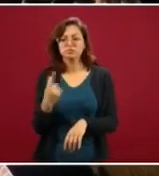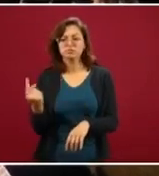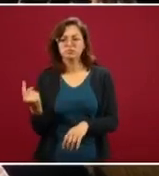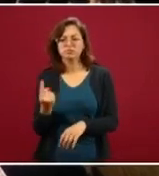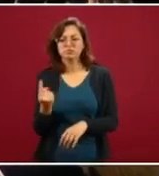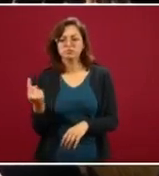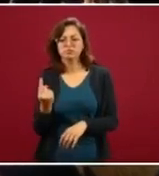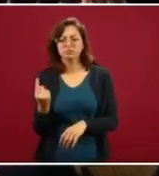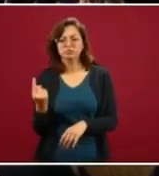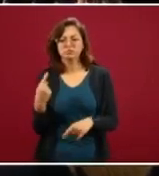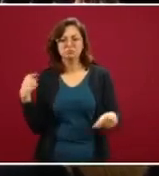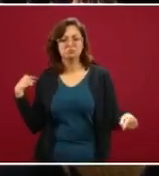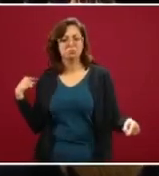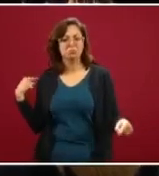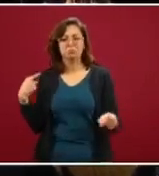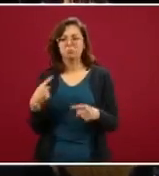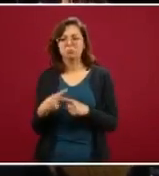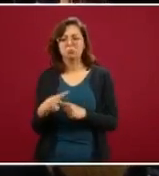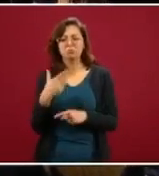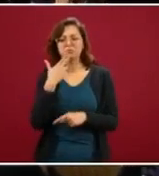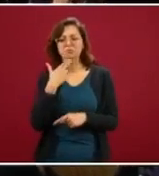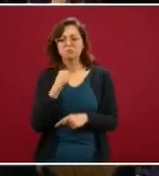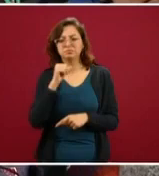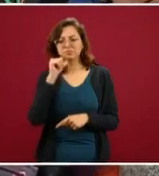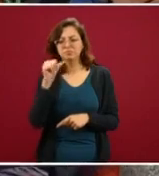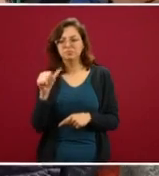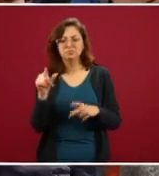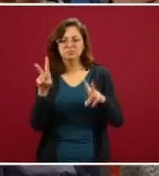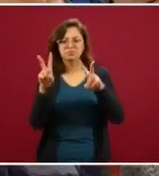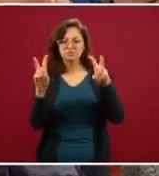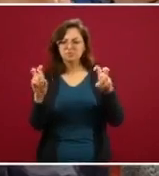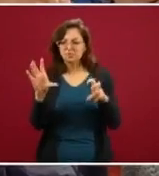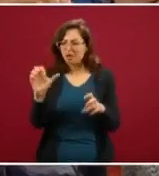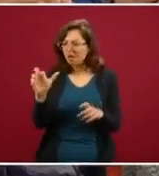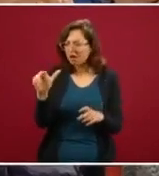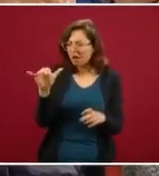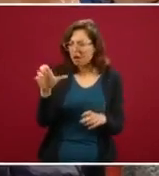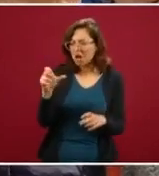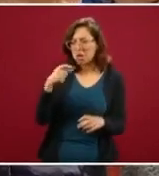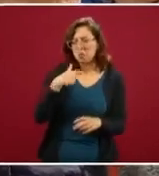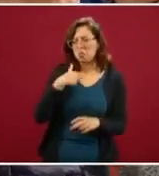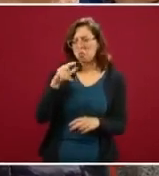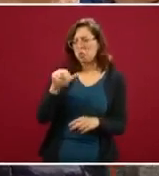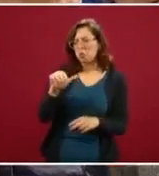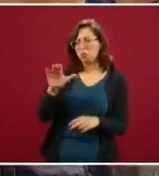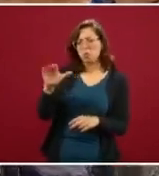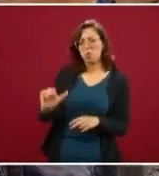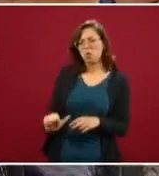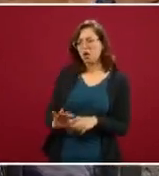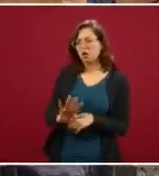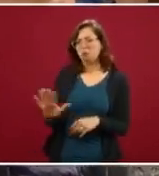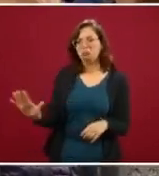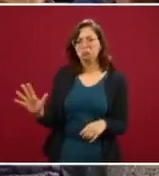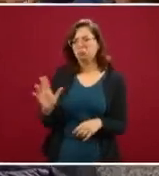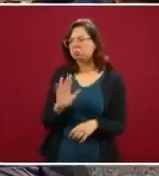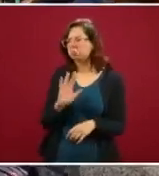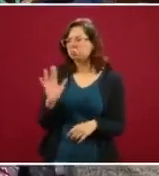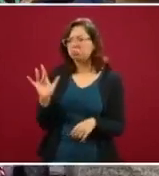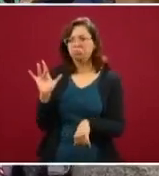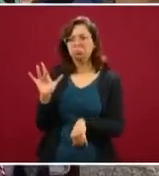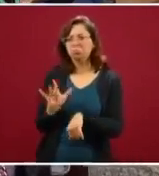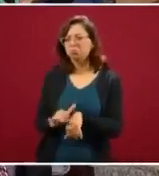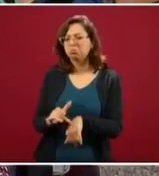no sirvió para nada. Yo nunca había oído esto de Caras, ni nunca he visto un joven haciendo concientización